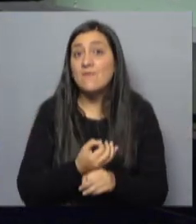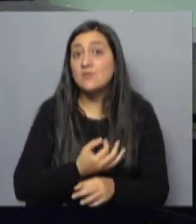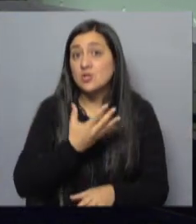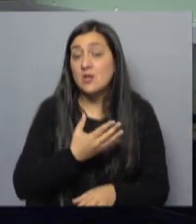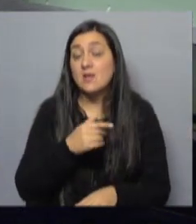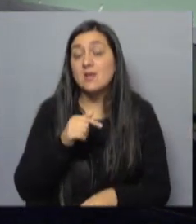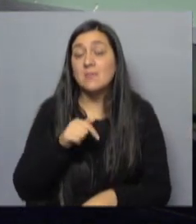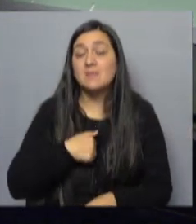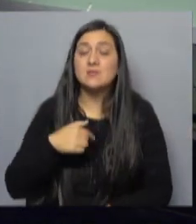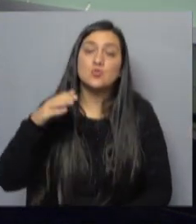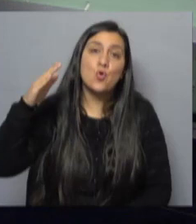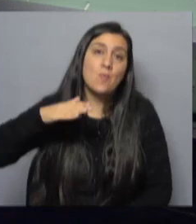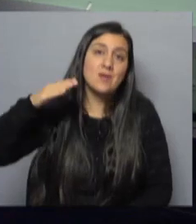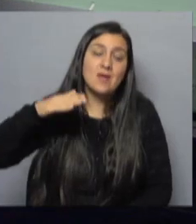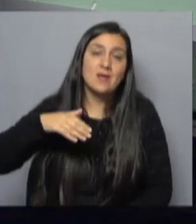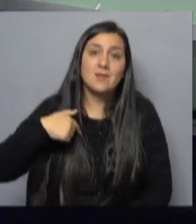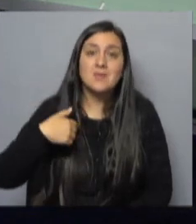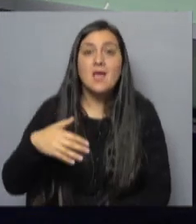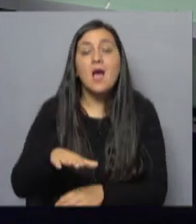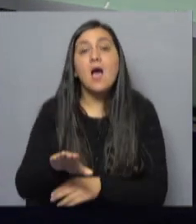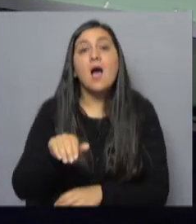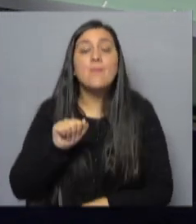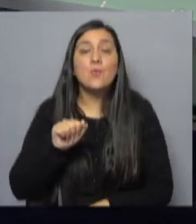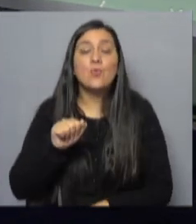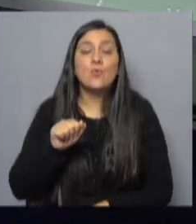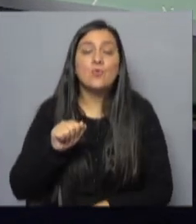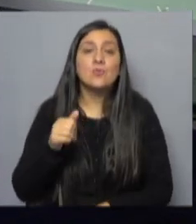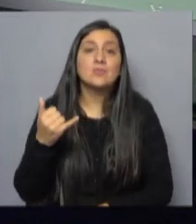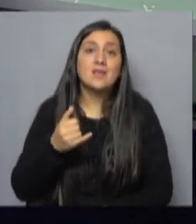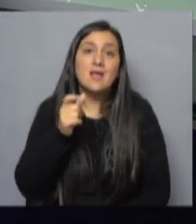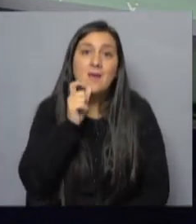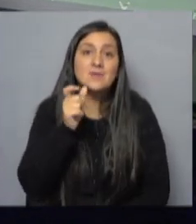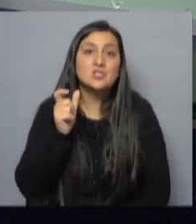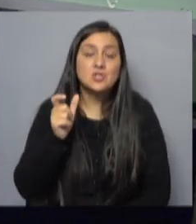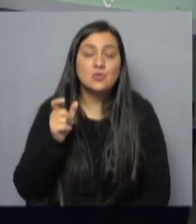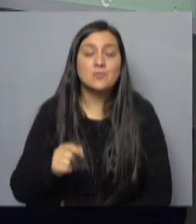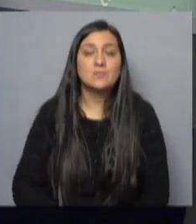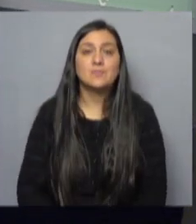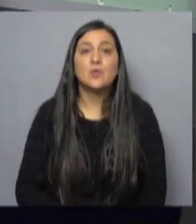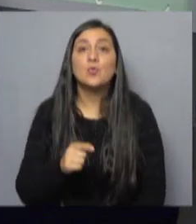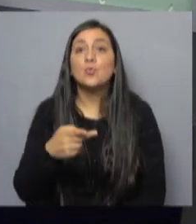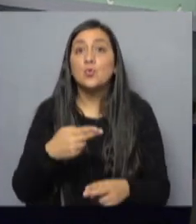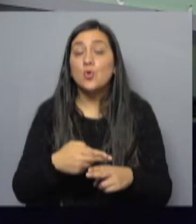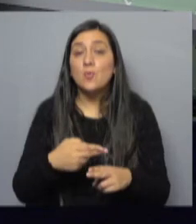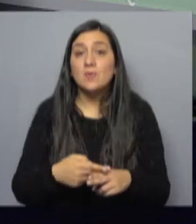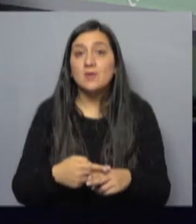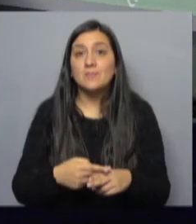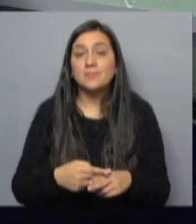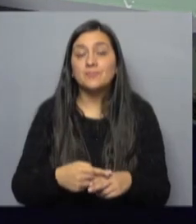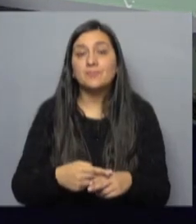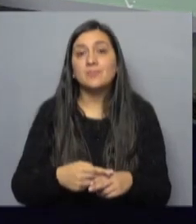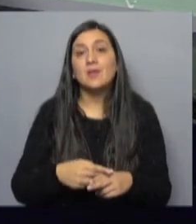para mí es como un gran homenaje ponerle artísticamente Kung Fu Onbillam, como el apellido. Claro, claro. Tu nombre está asociado a un